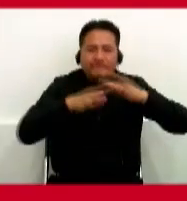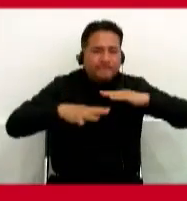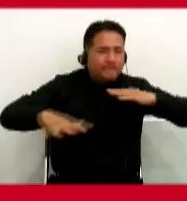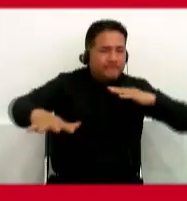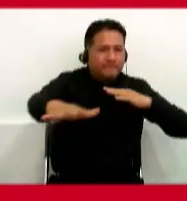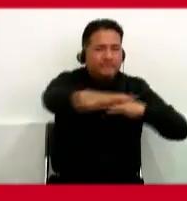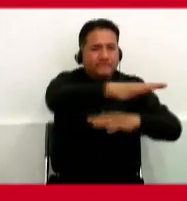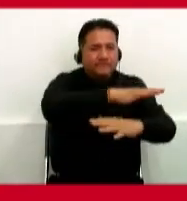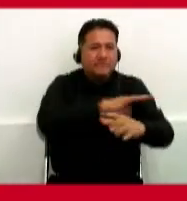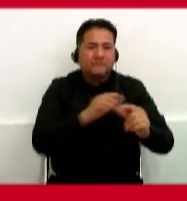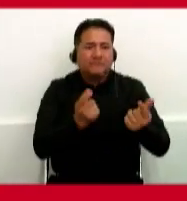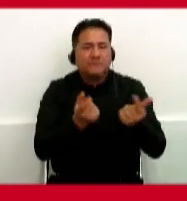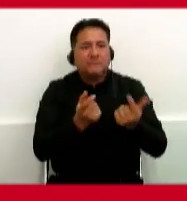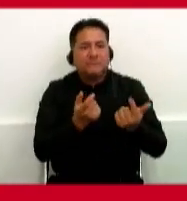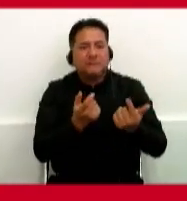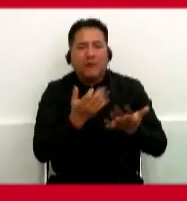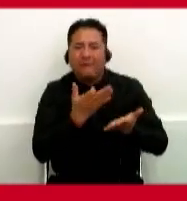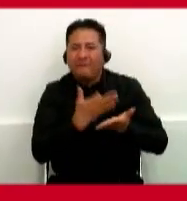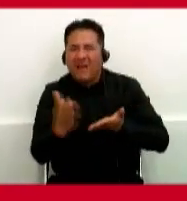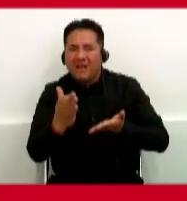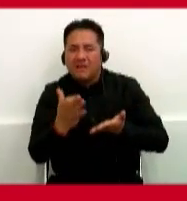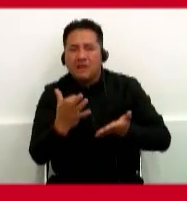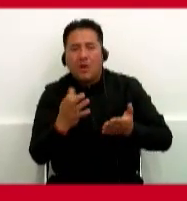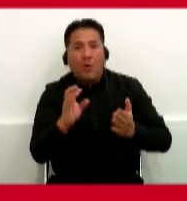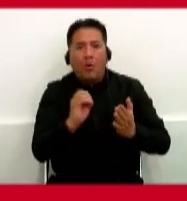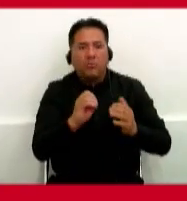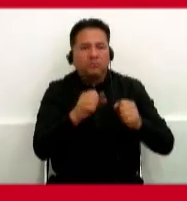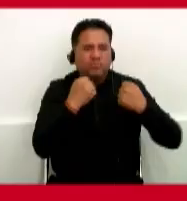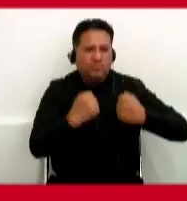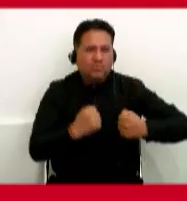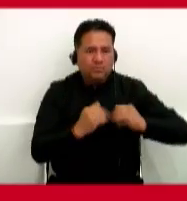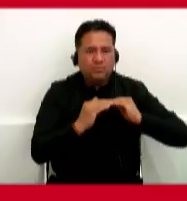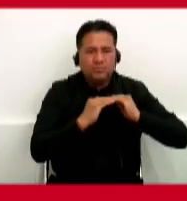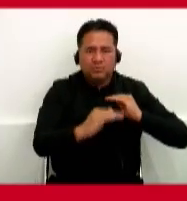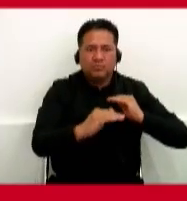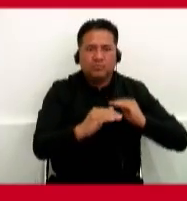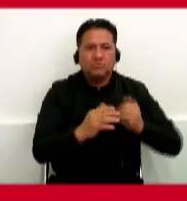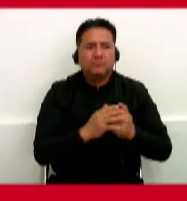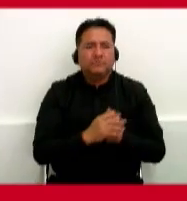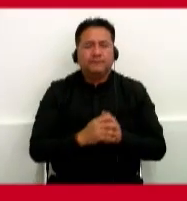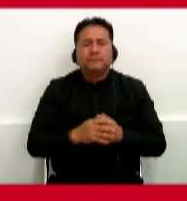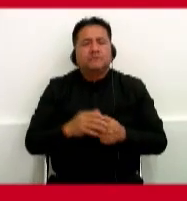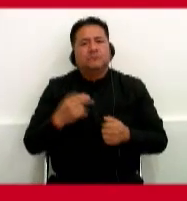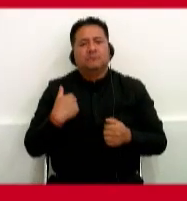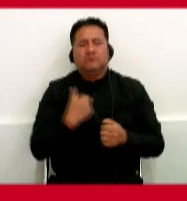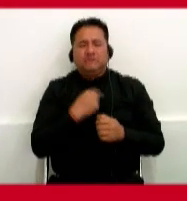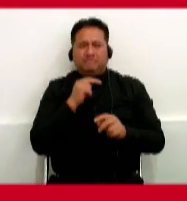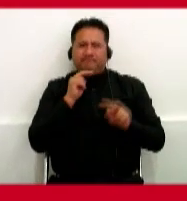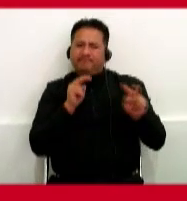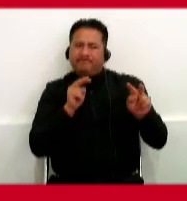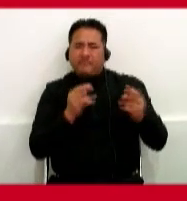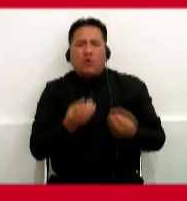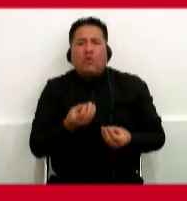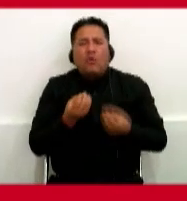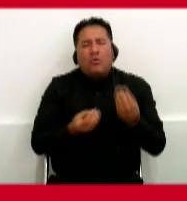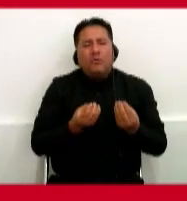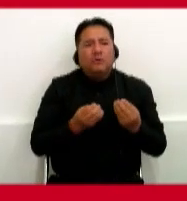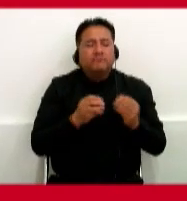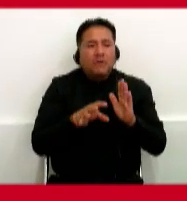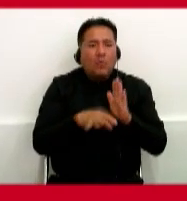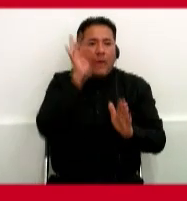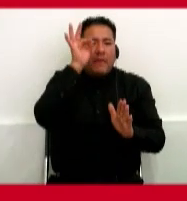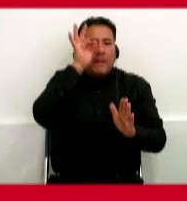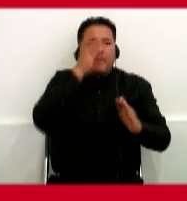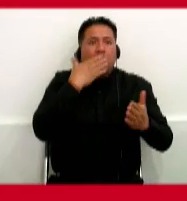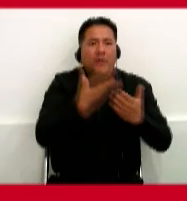nosotros validamos? O nos preguntamos, ¿cuál de estas es la que realmente ocurre? Entonces, para ello hay criterios,